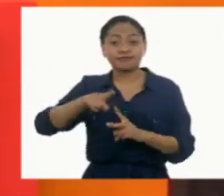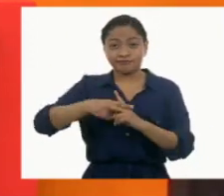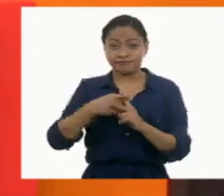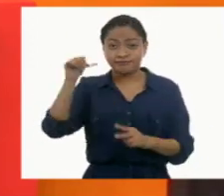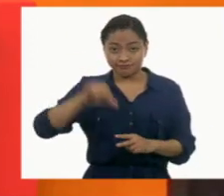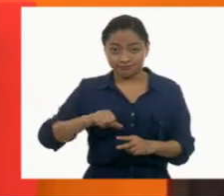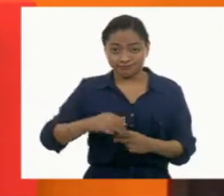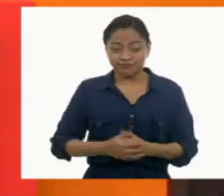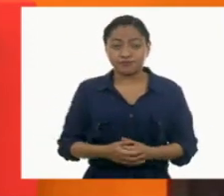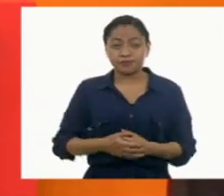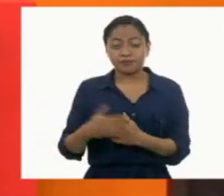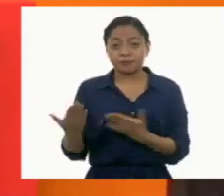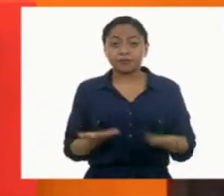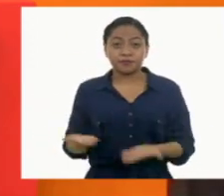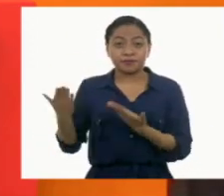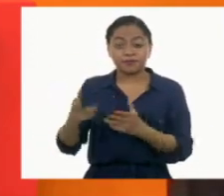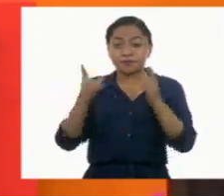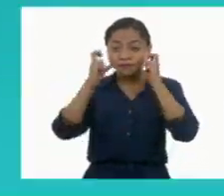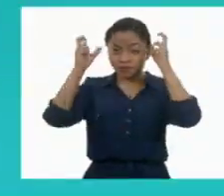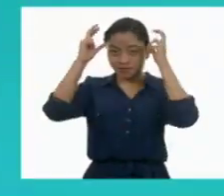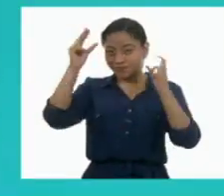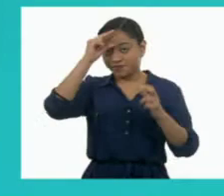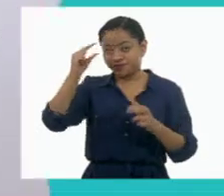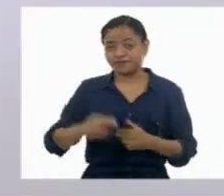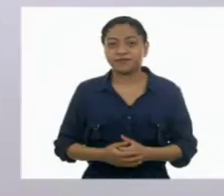iniciar con el tema, vamos con Ajo Listo.